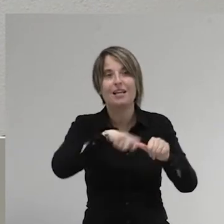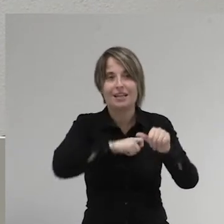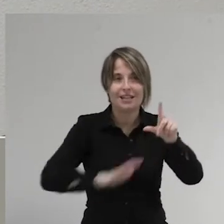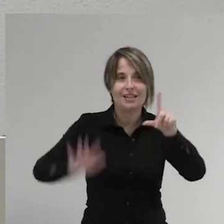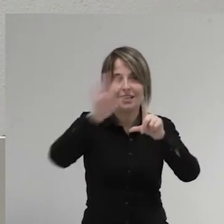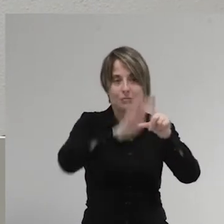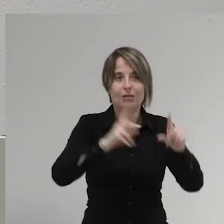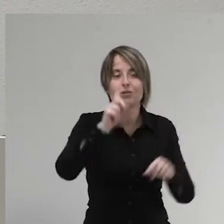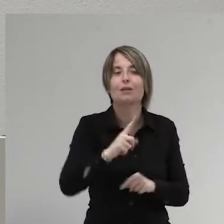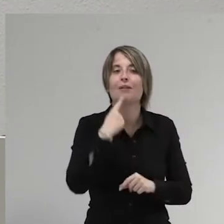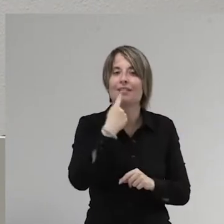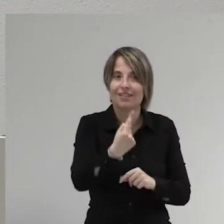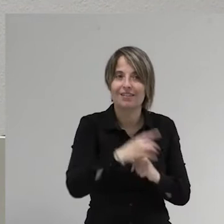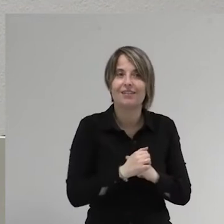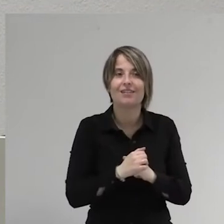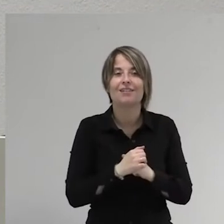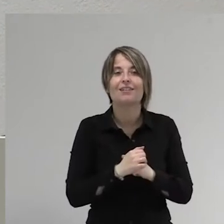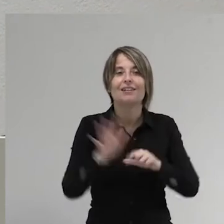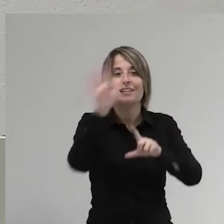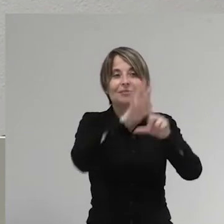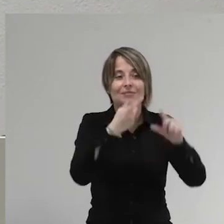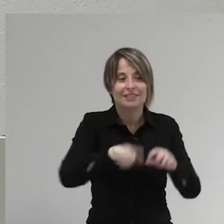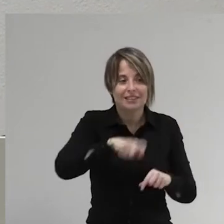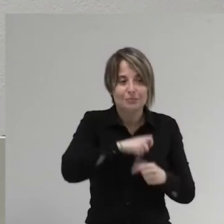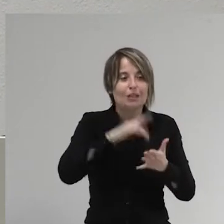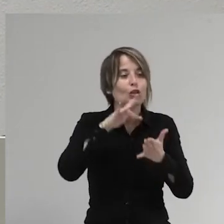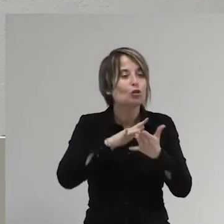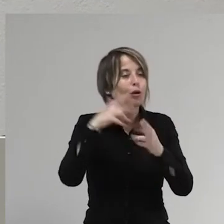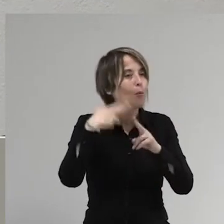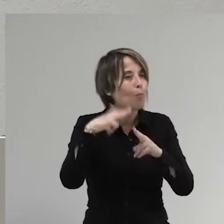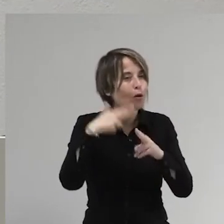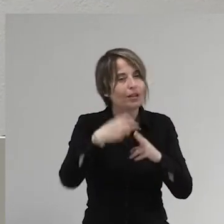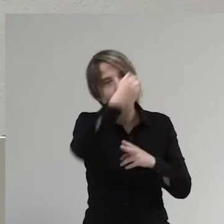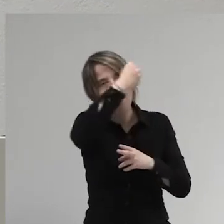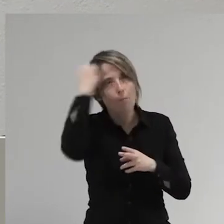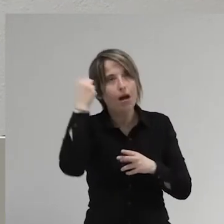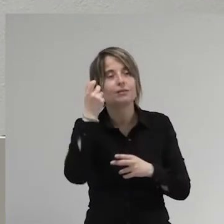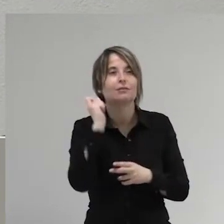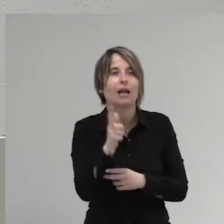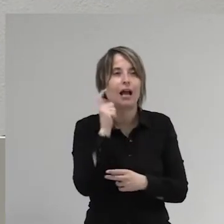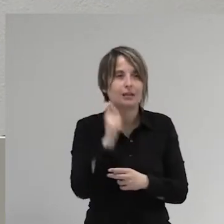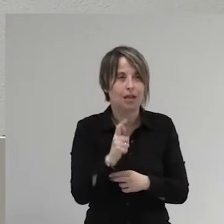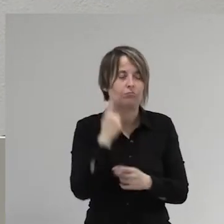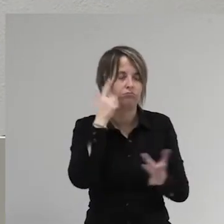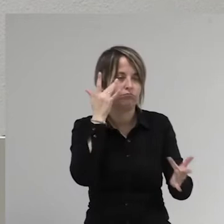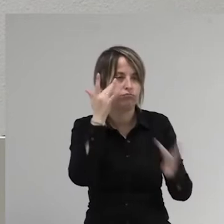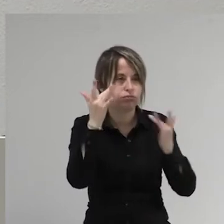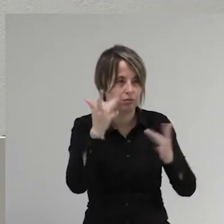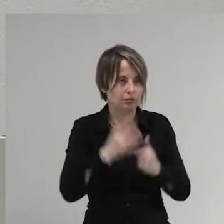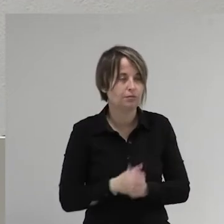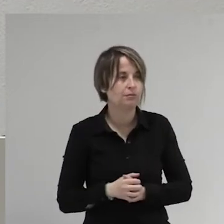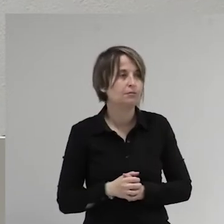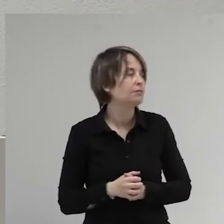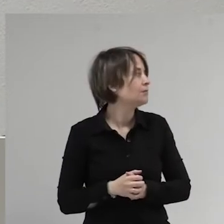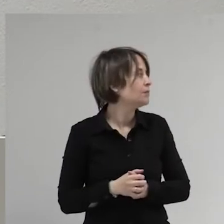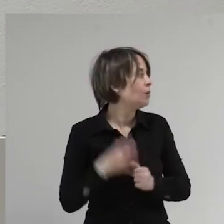de decir, particularmente. O sea, el Estado español tiene una política de desmemoria bastante pronunciada, podríamos decir. O